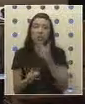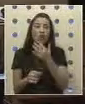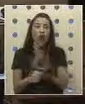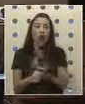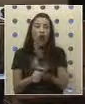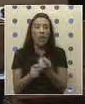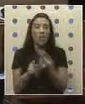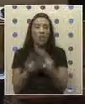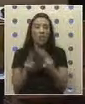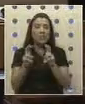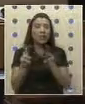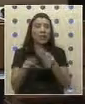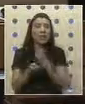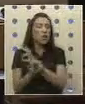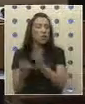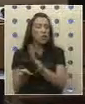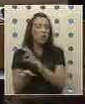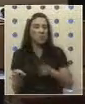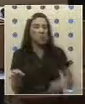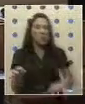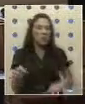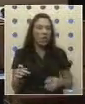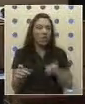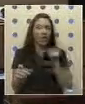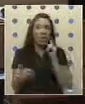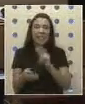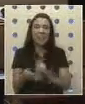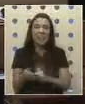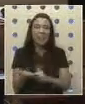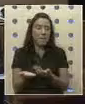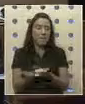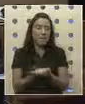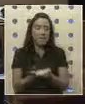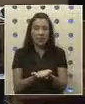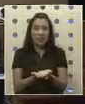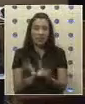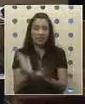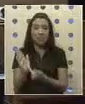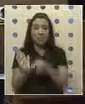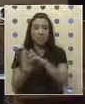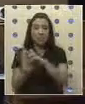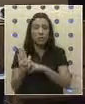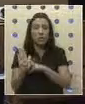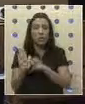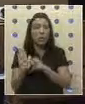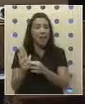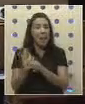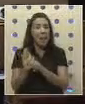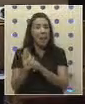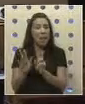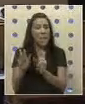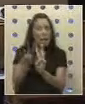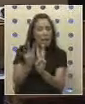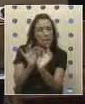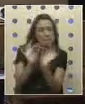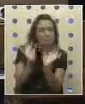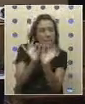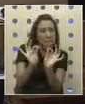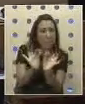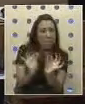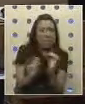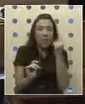juego el asiento de ningún parlamentario de los que se encuentran en ejercicio. O sea, esta es la ley hecha un traje a la medida